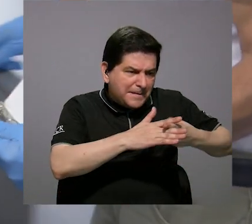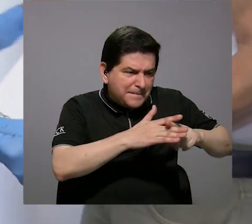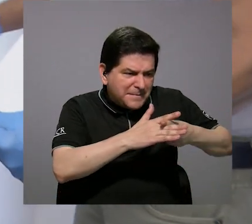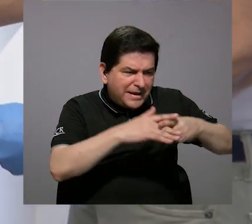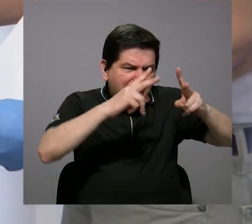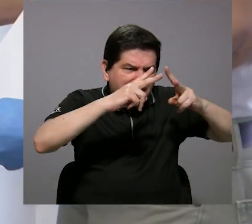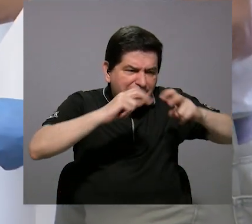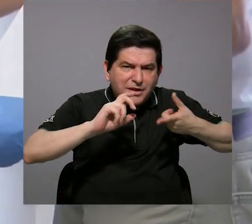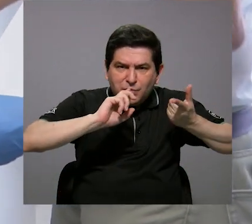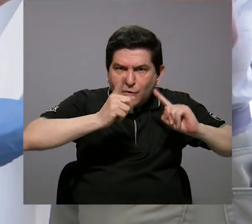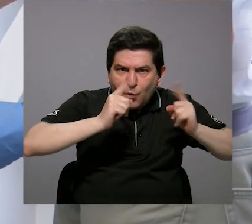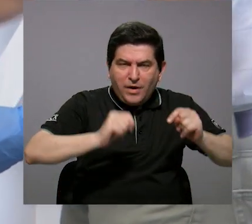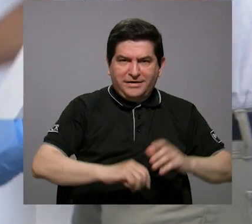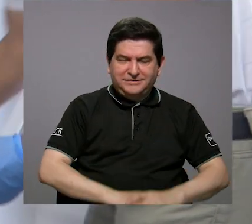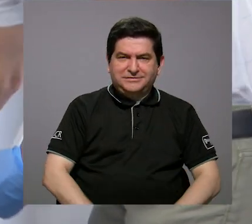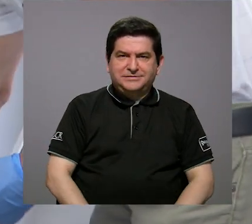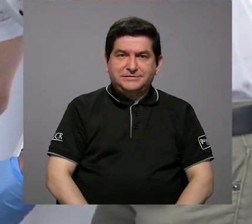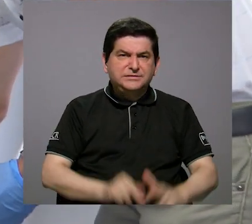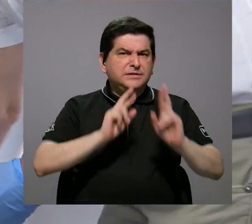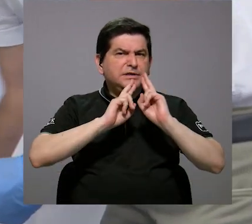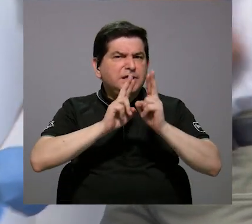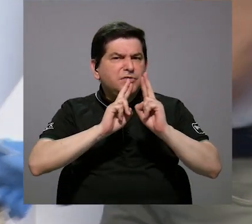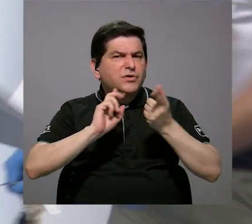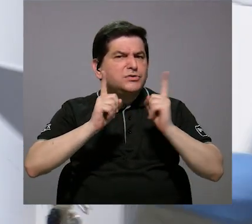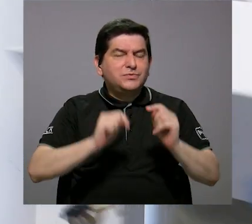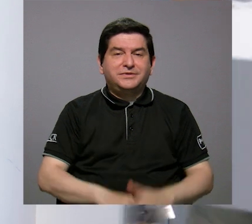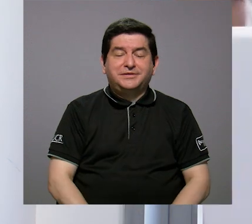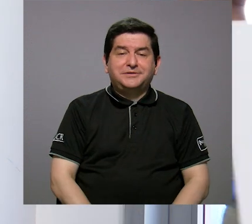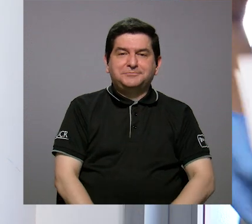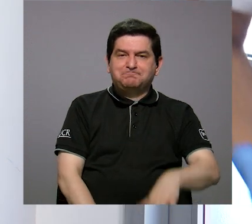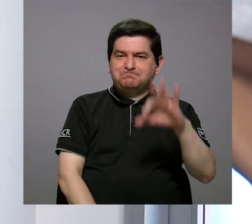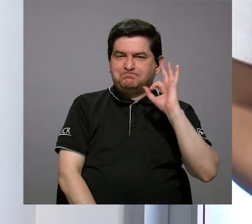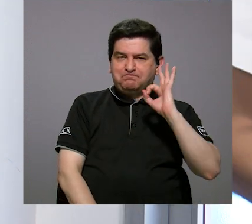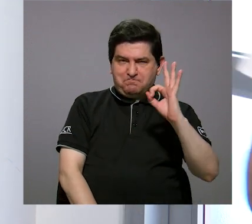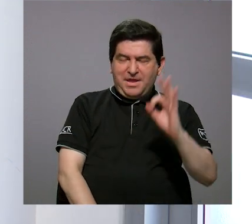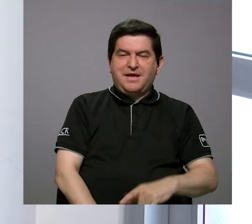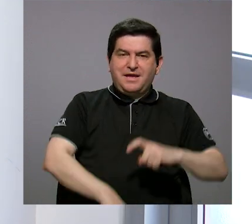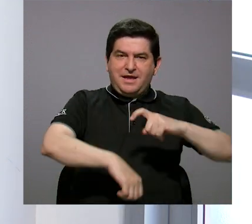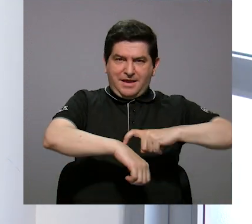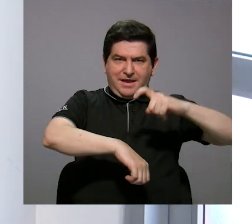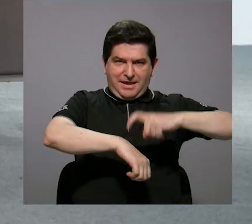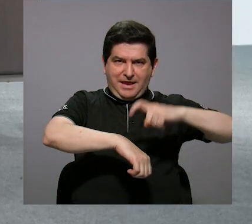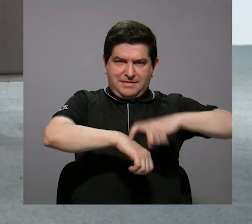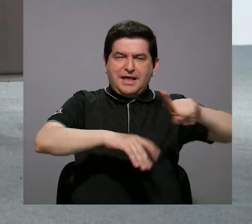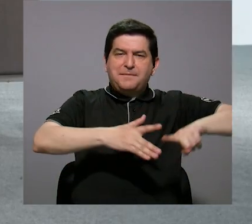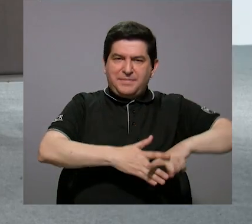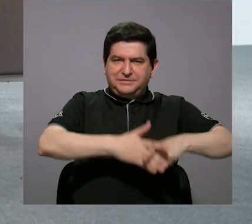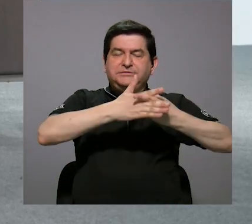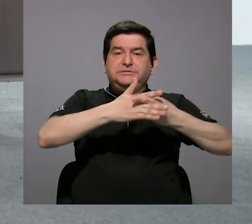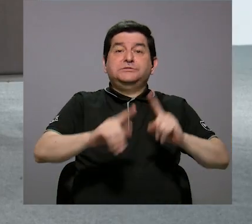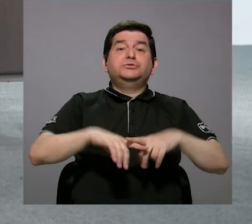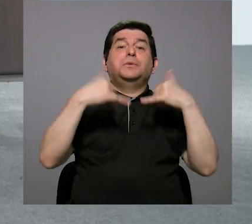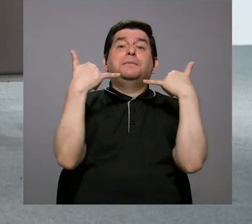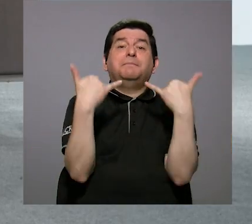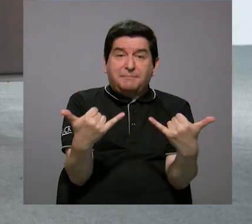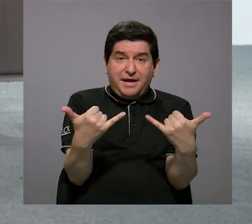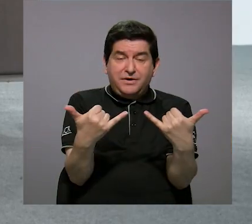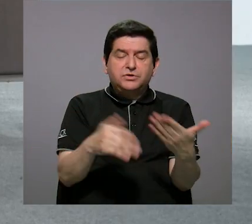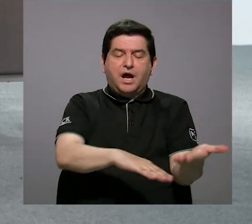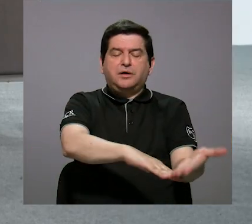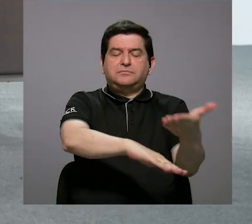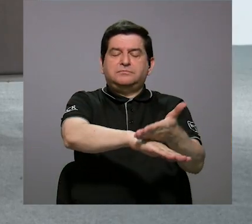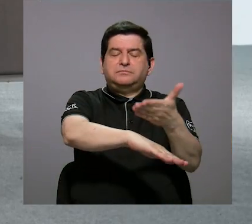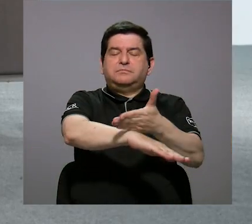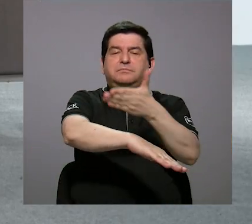aparatos están siendo analizados, etcétera. Claro. Resultados. Bueno, estamos en la etapa inicial, pero ya